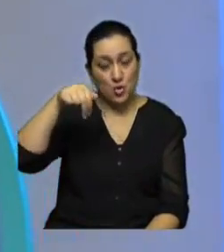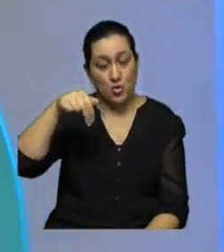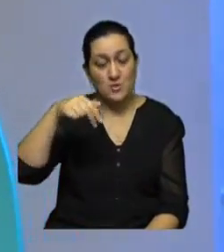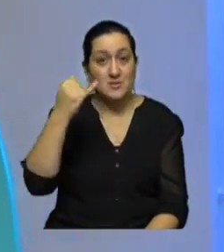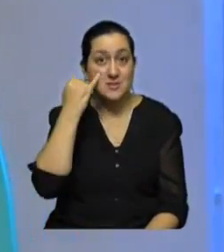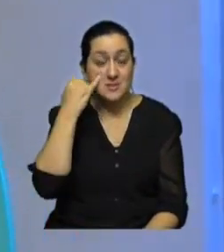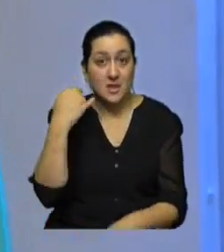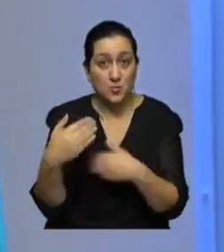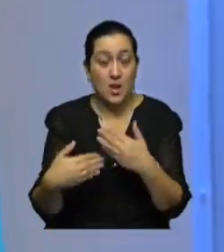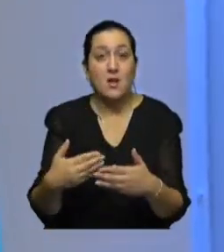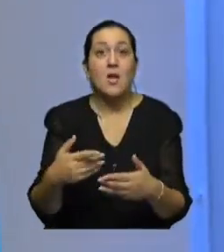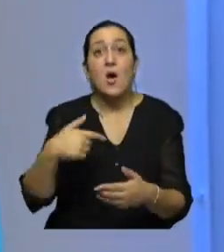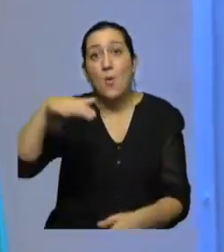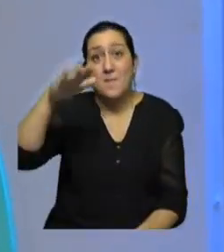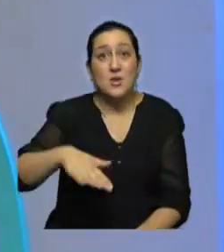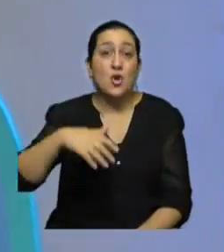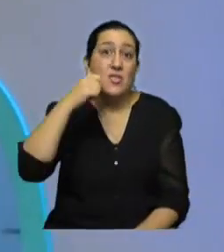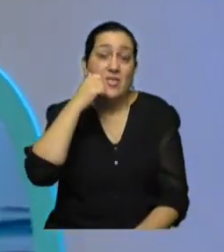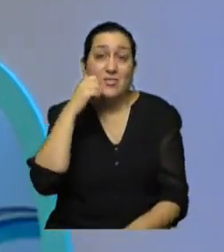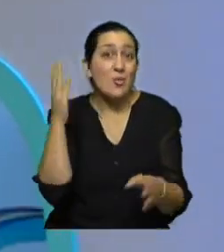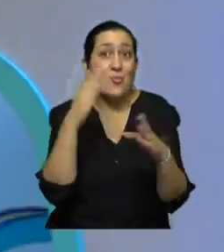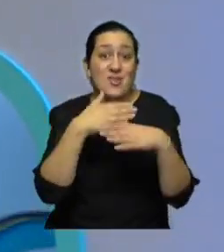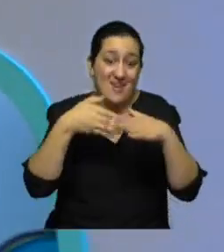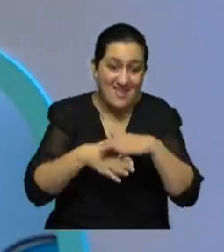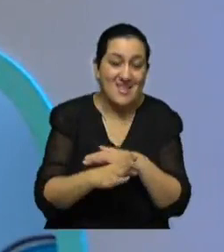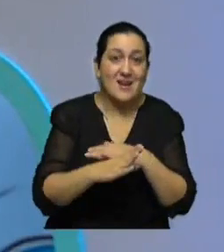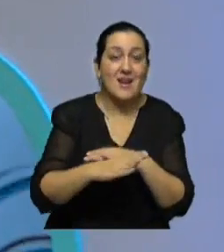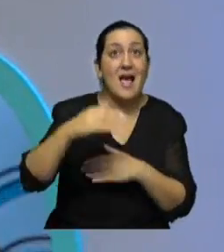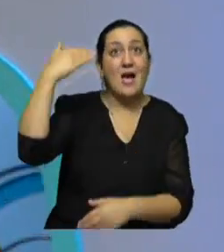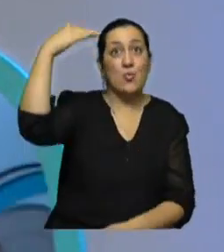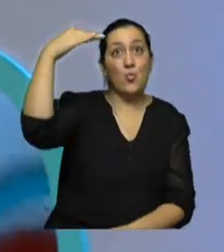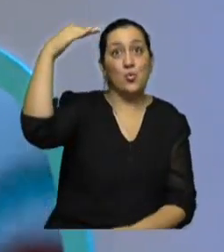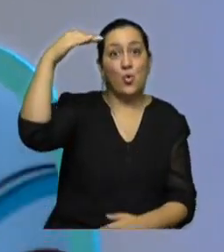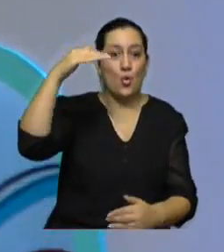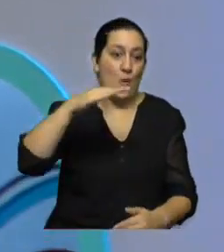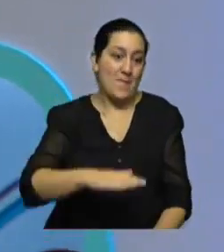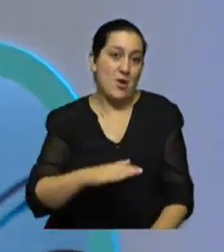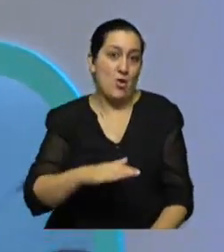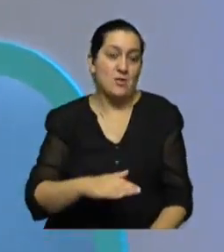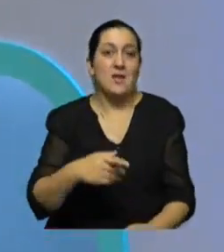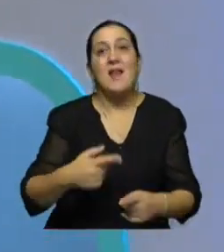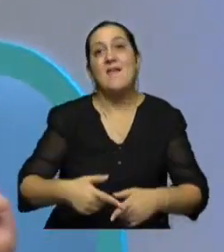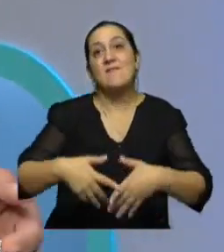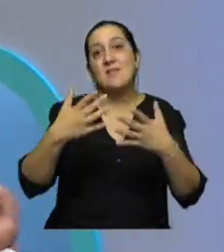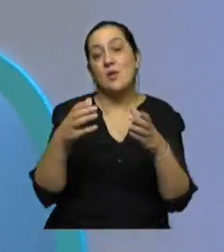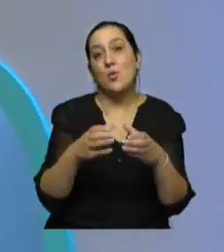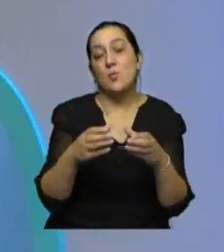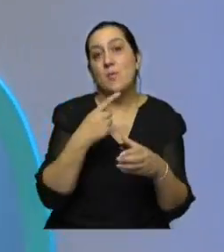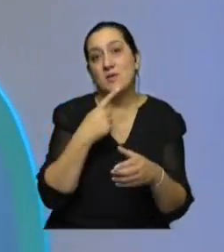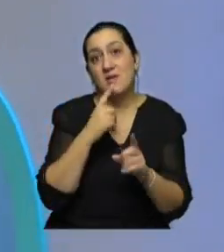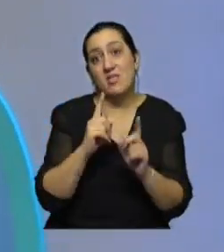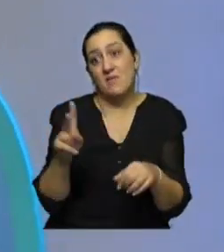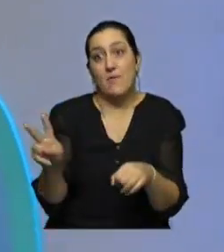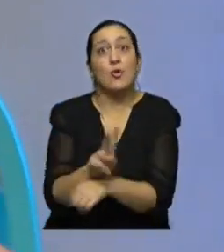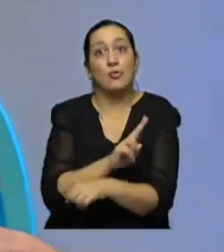alta rotatividad no deberían entrar adultos con menores, ¿no? Convengamos que en las fiestas de los partidos políticos se supone que debería haber algún control para